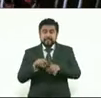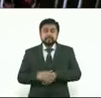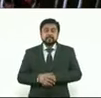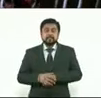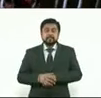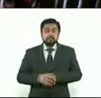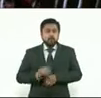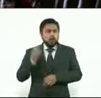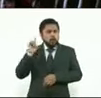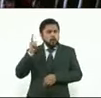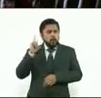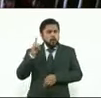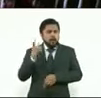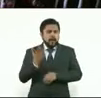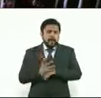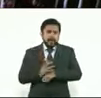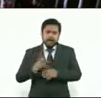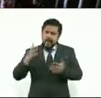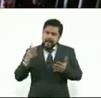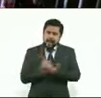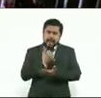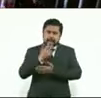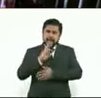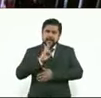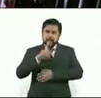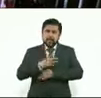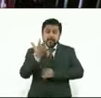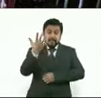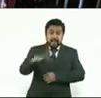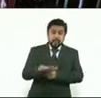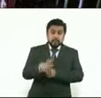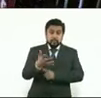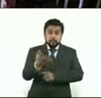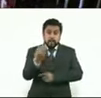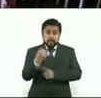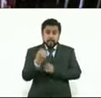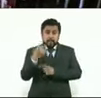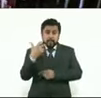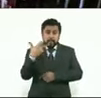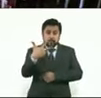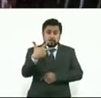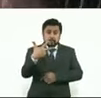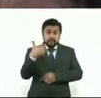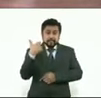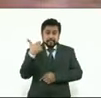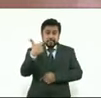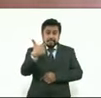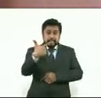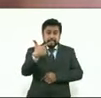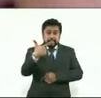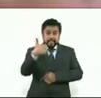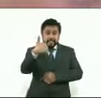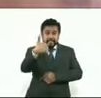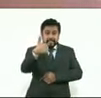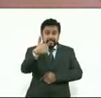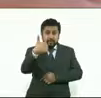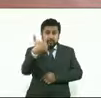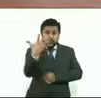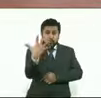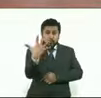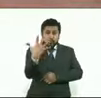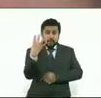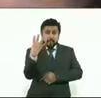la mejor. Éxito en su recorrido. 10, 9, 8, 7, 6,